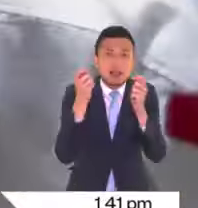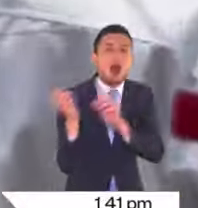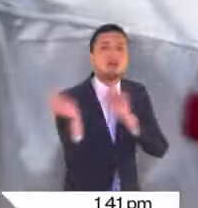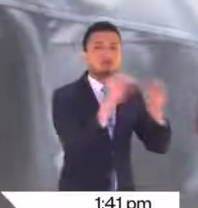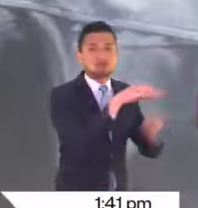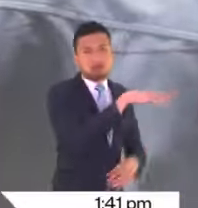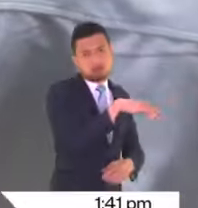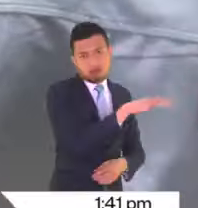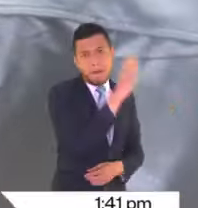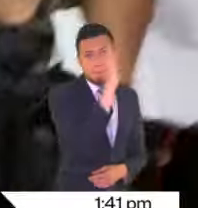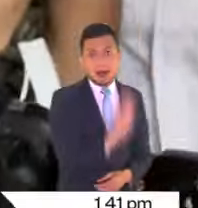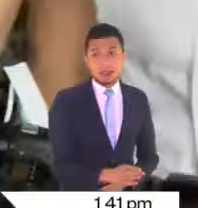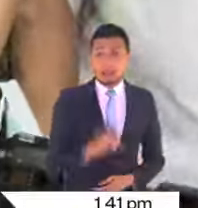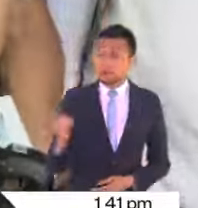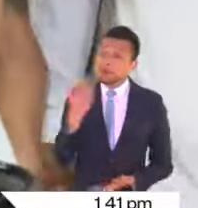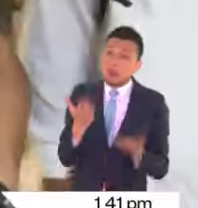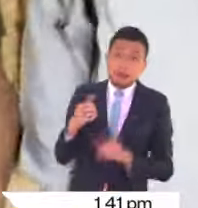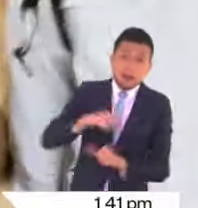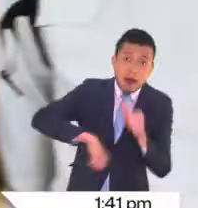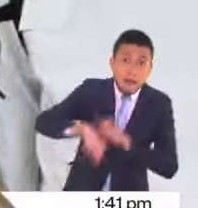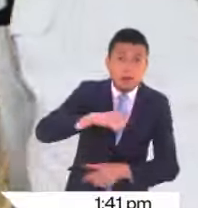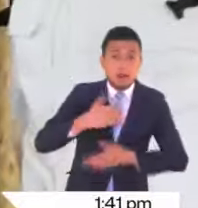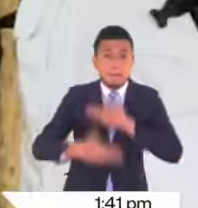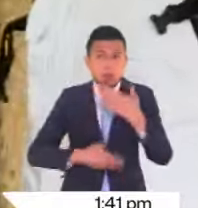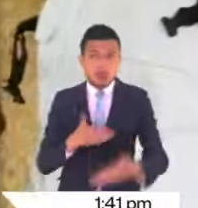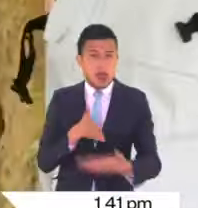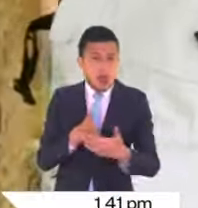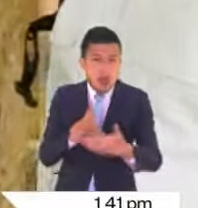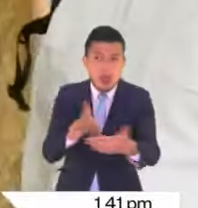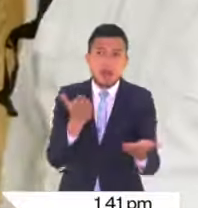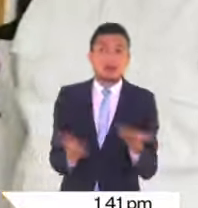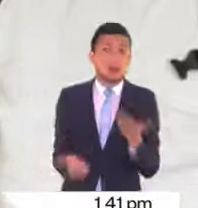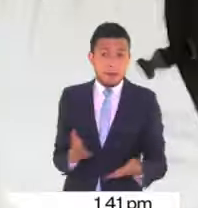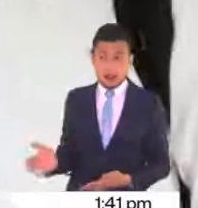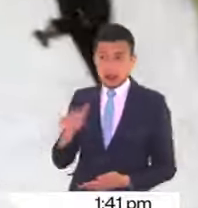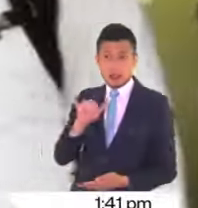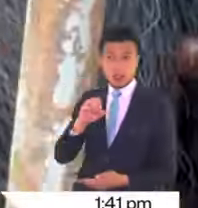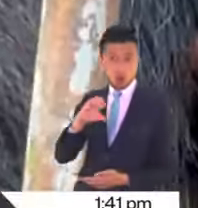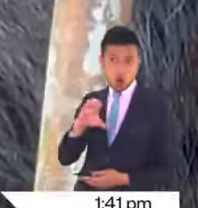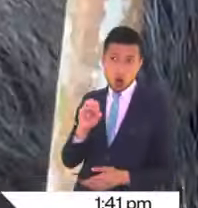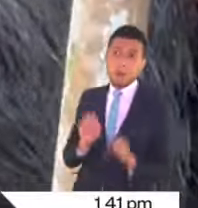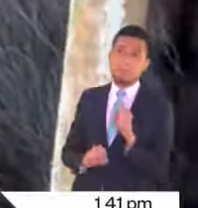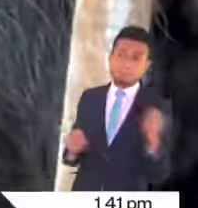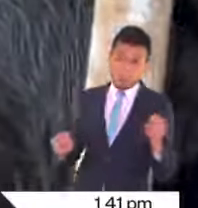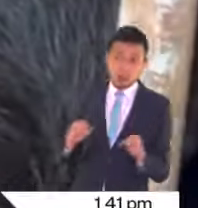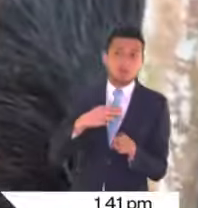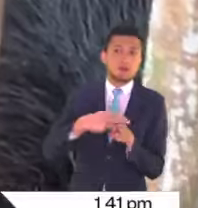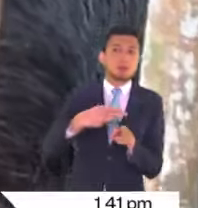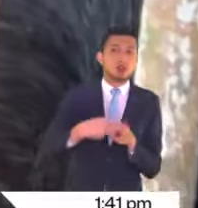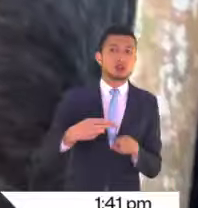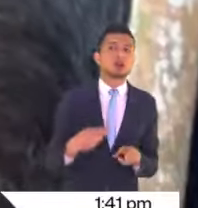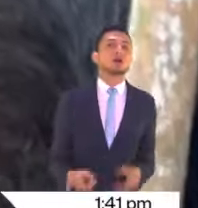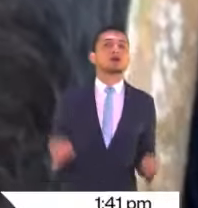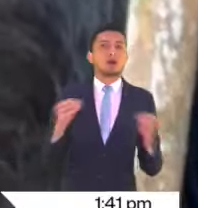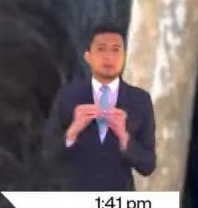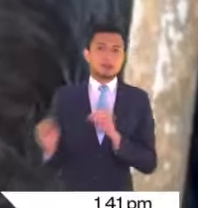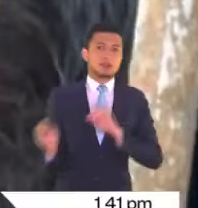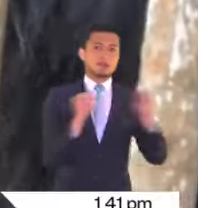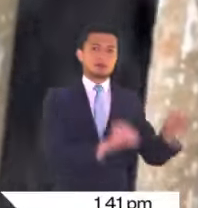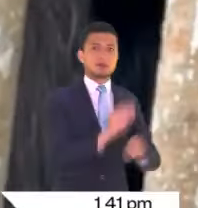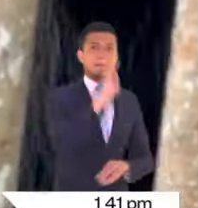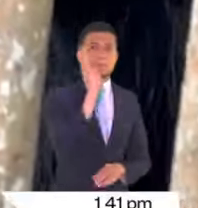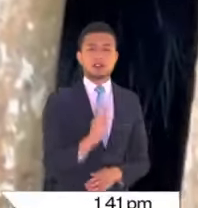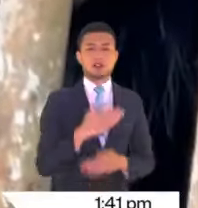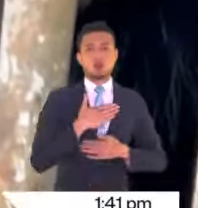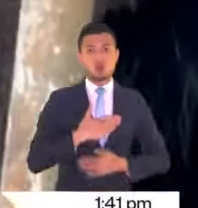y ningún trámite dilata el proceso ni nada se atraviesa en el camino de Yoko, él muy pronto estará disfrutando de otra etapa en Brasil. ¿Pero